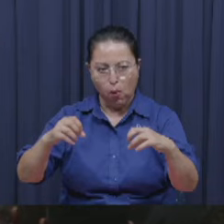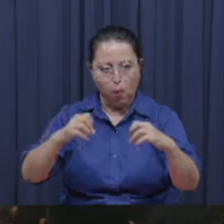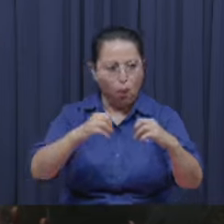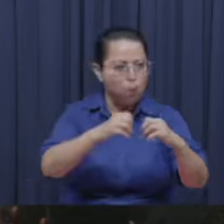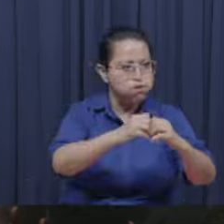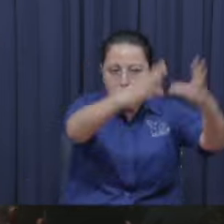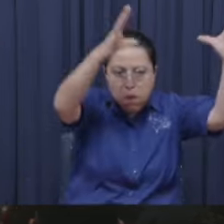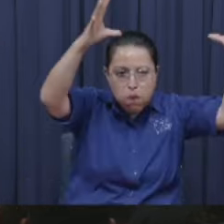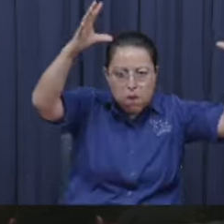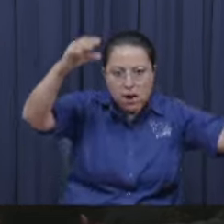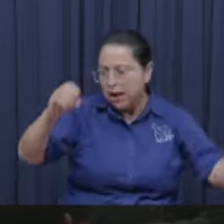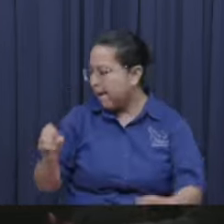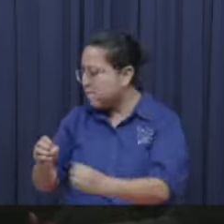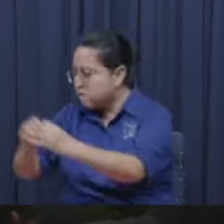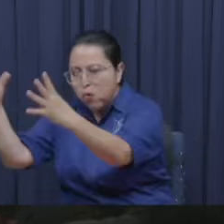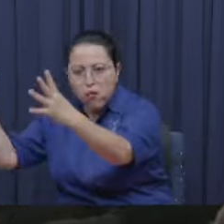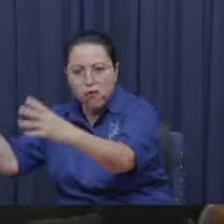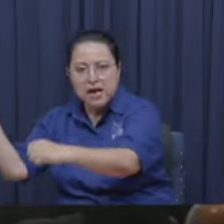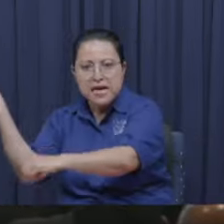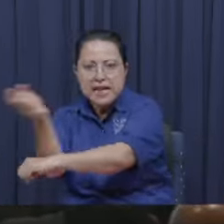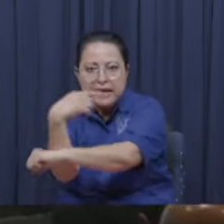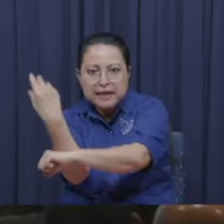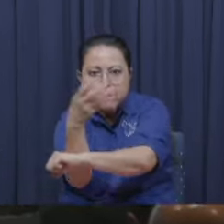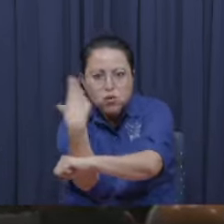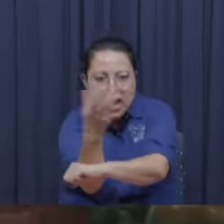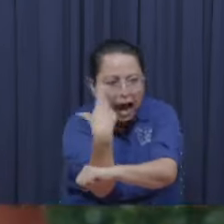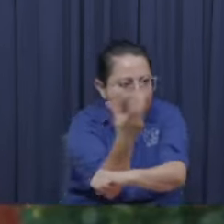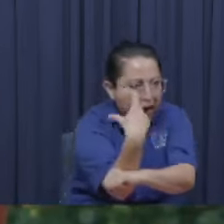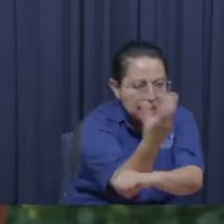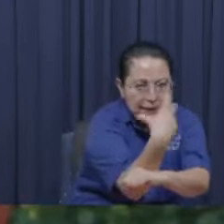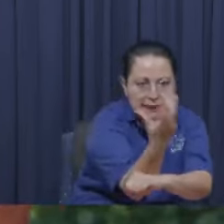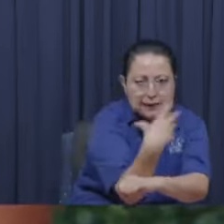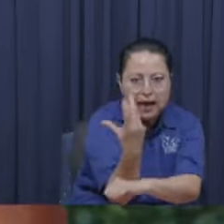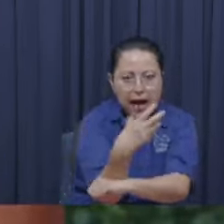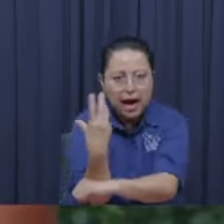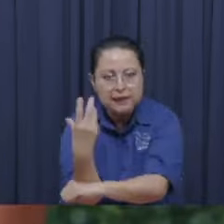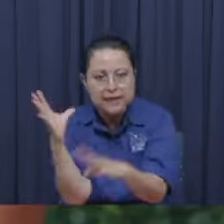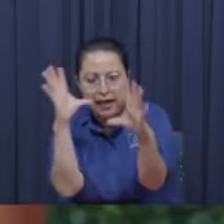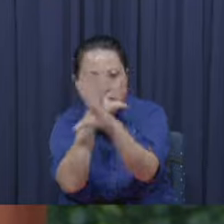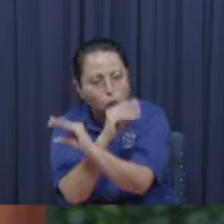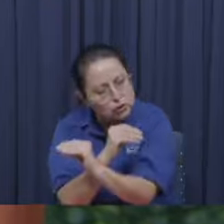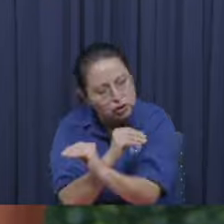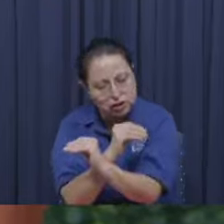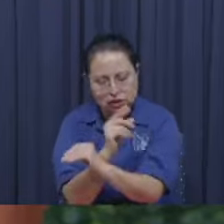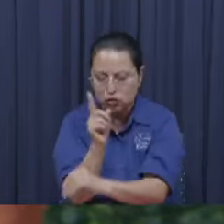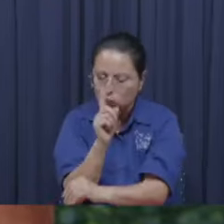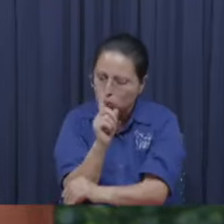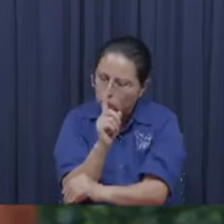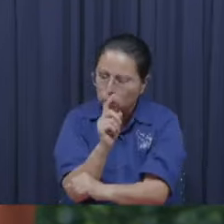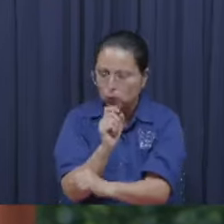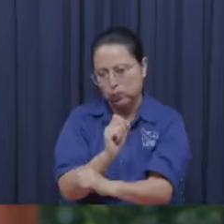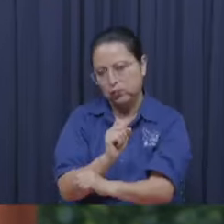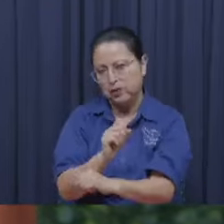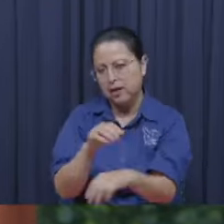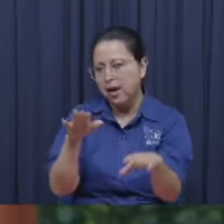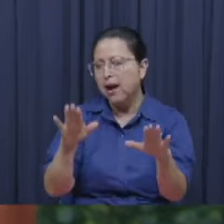el ulular de las sirenas constantemente toda la noche. No, aquí